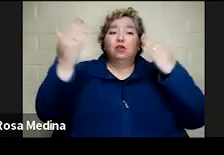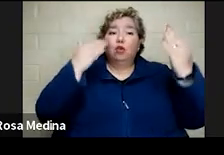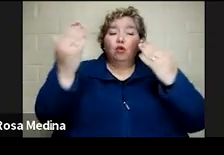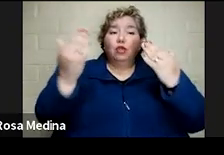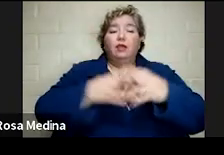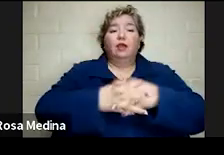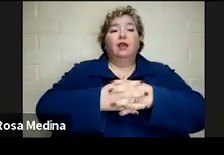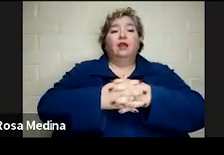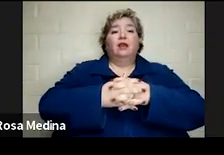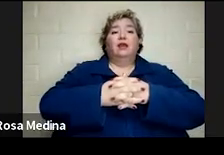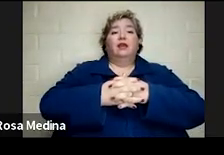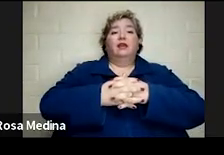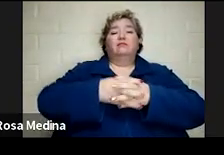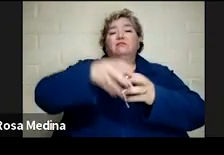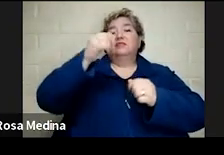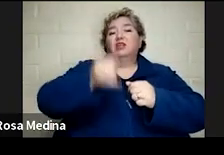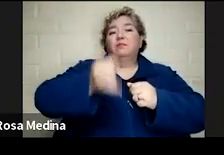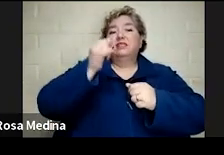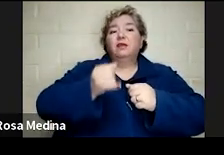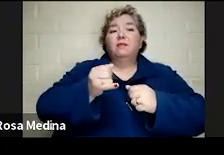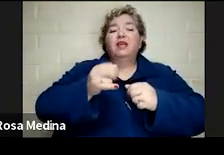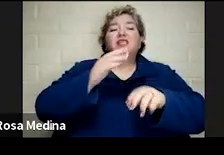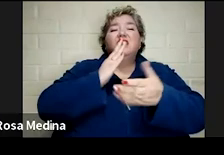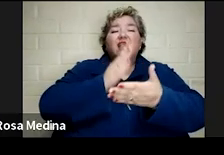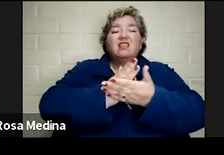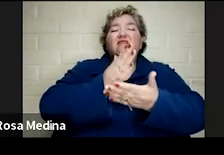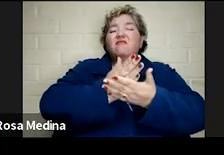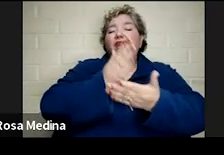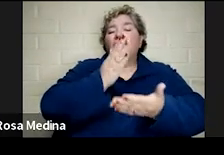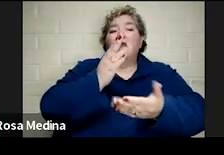Principalmente por lo que dije recién, que contempla todo el perfil cognitivo y